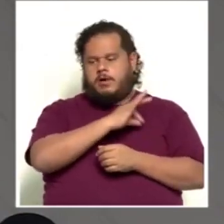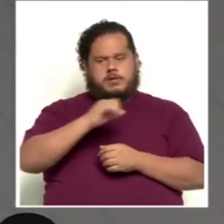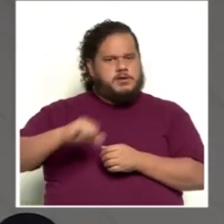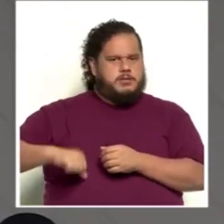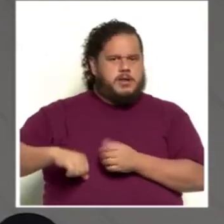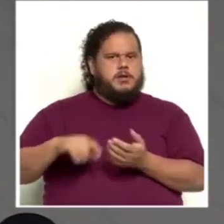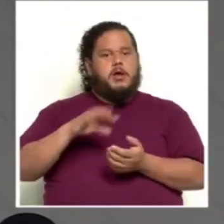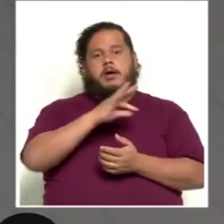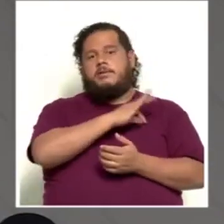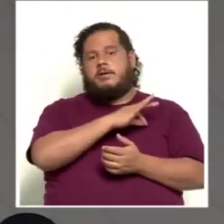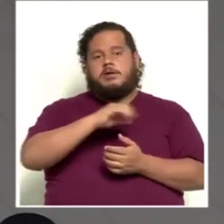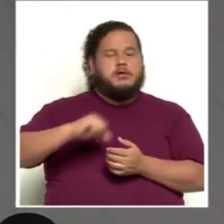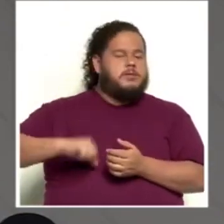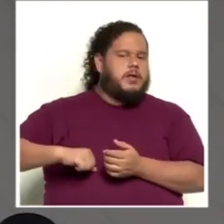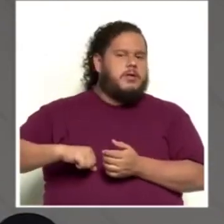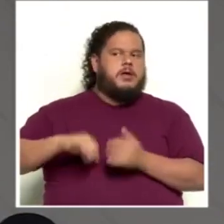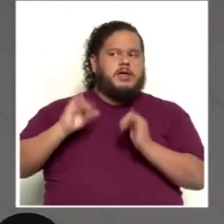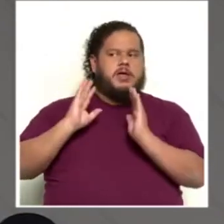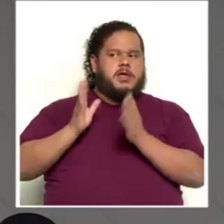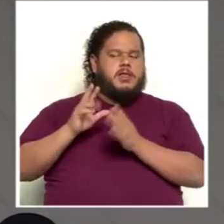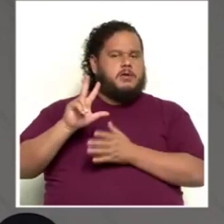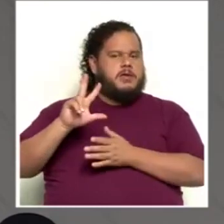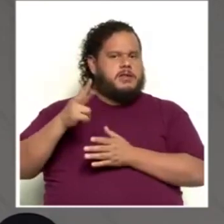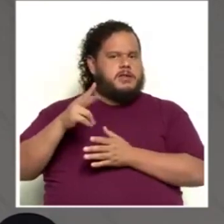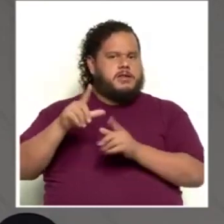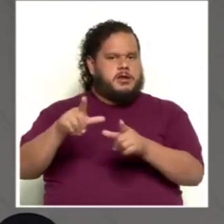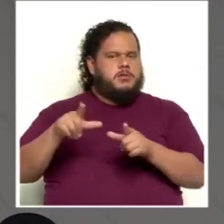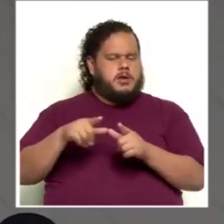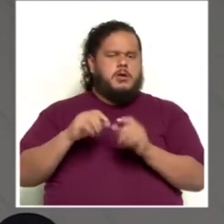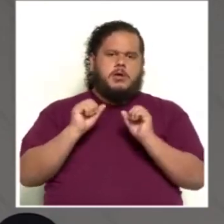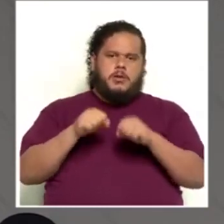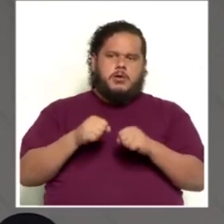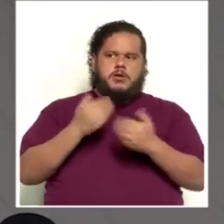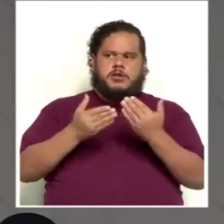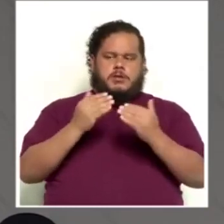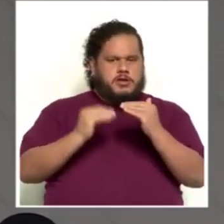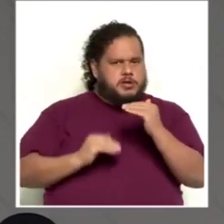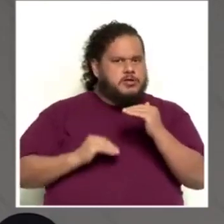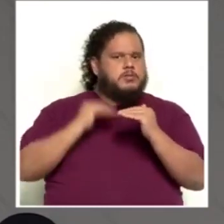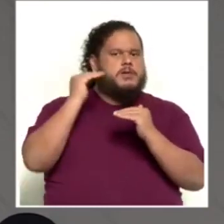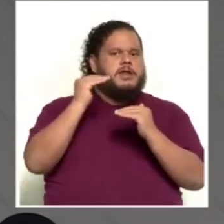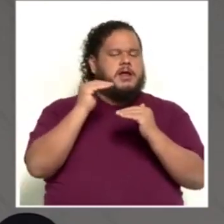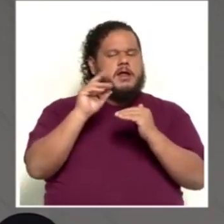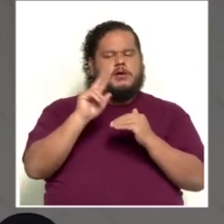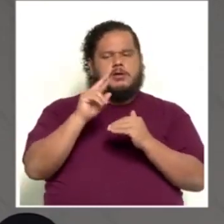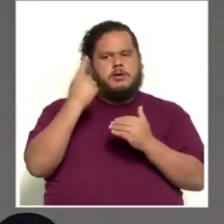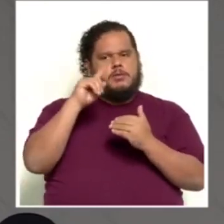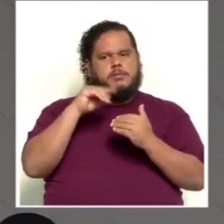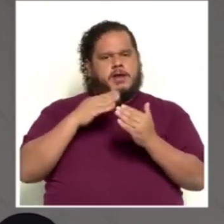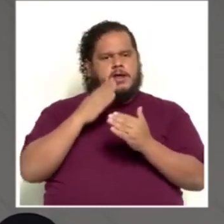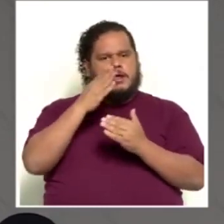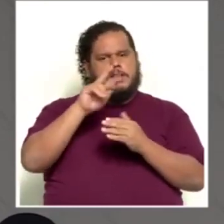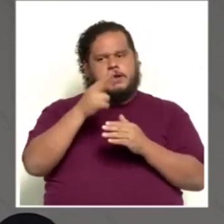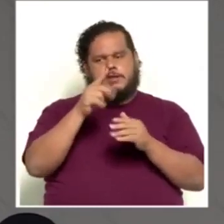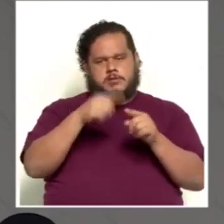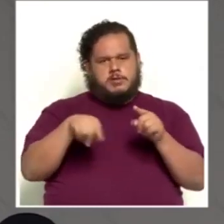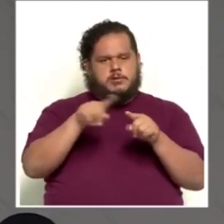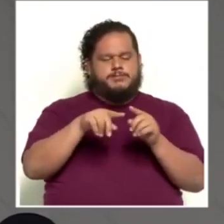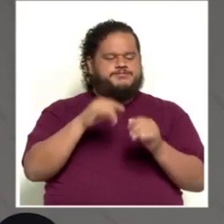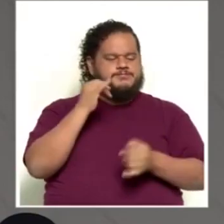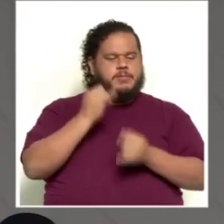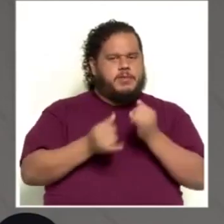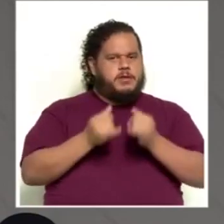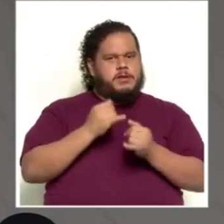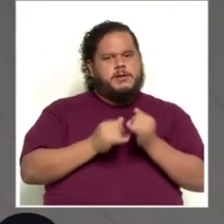Fabricio, que quedó en tercer lugar, hubiera podido tal vez superar a don Rodrigo para estar en la segunda ronda, terminaron